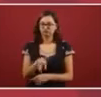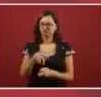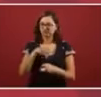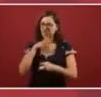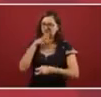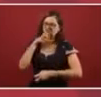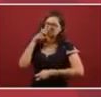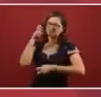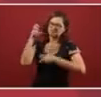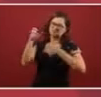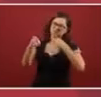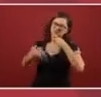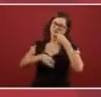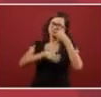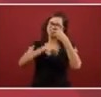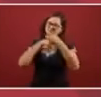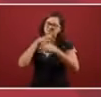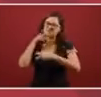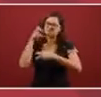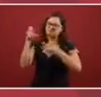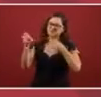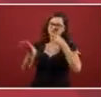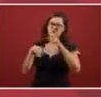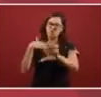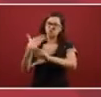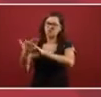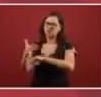del vicepresidente, de José María